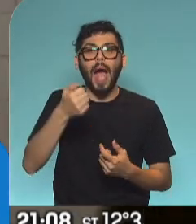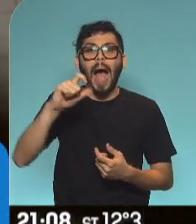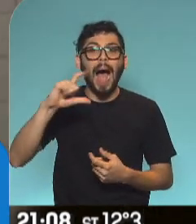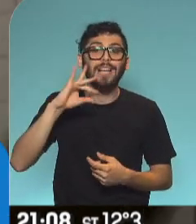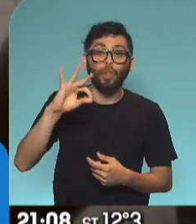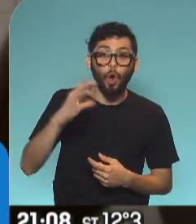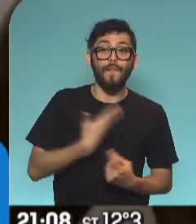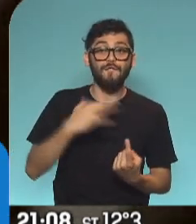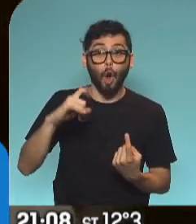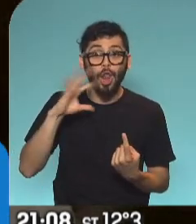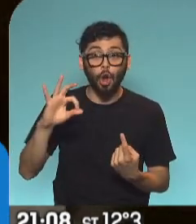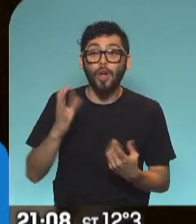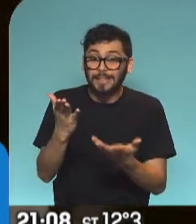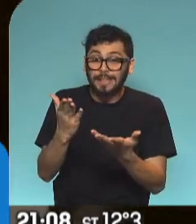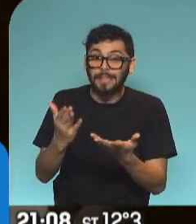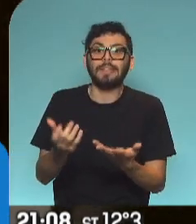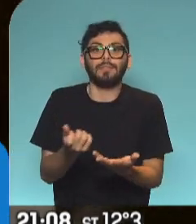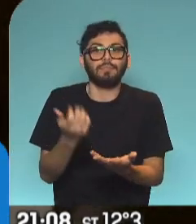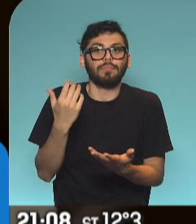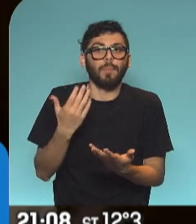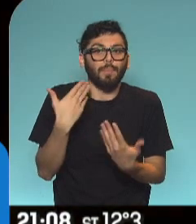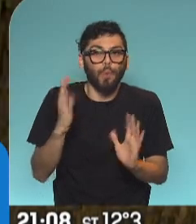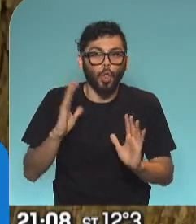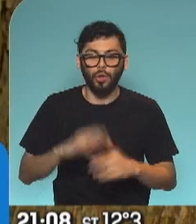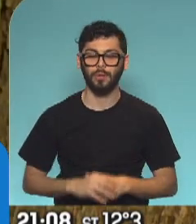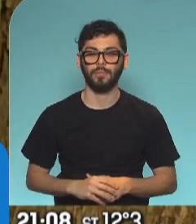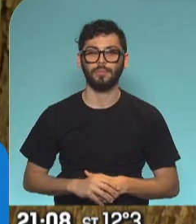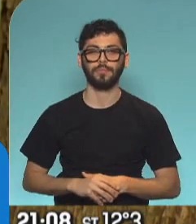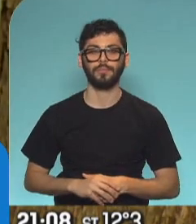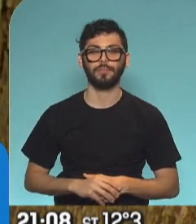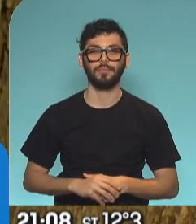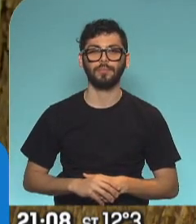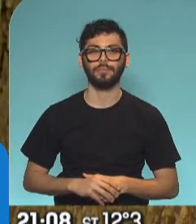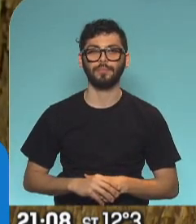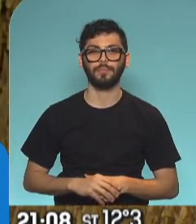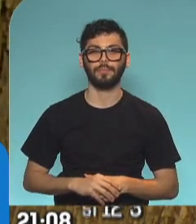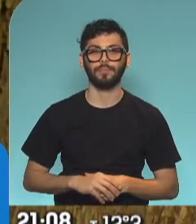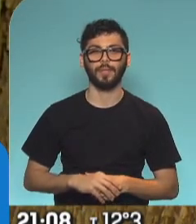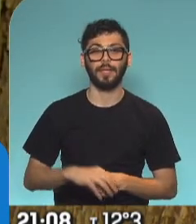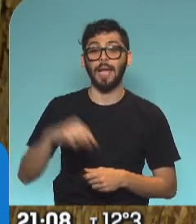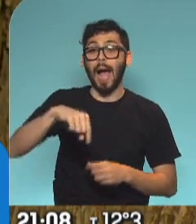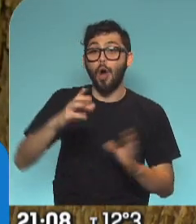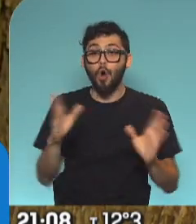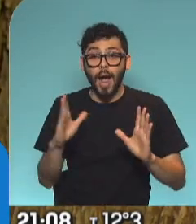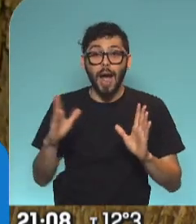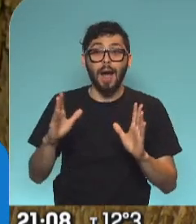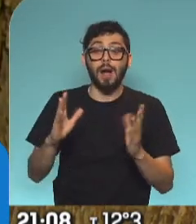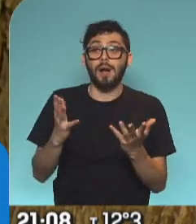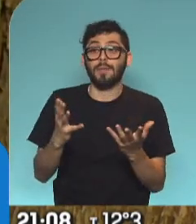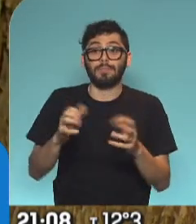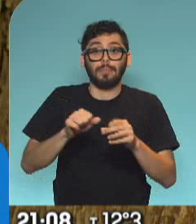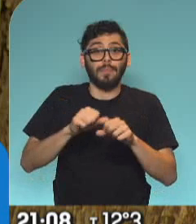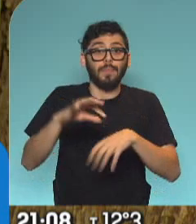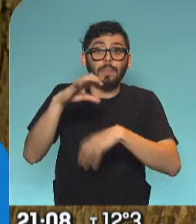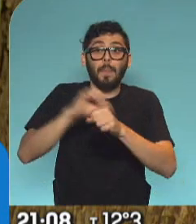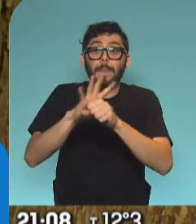Eso. Sí, tenés que tomar. Bueno. En esta pandemia, pensando en cambiar la calidad de vida,